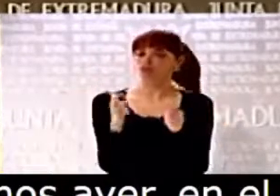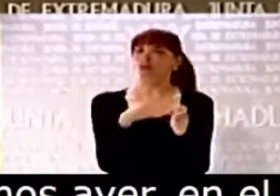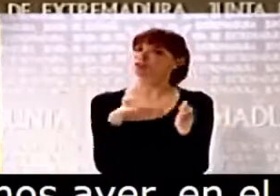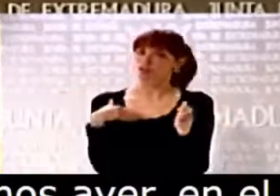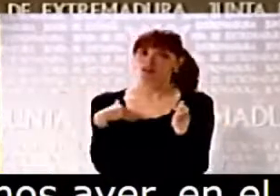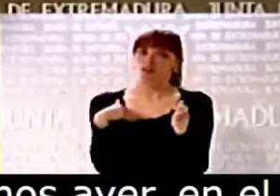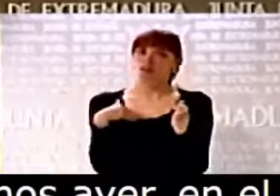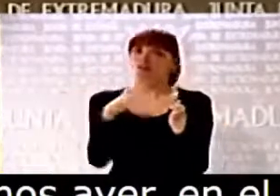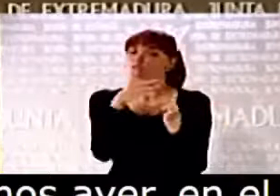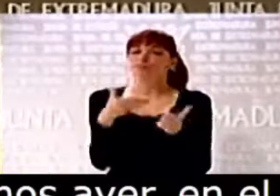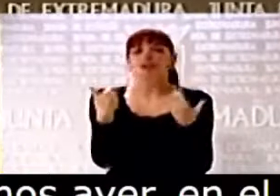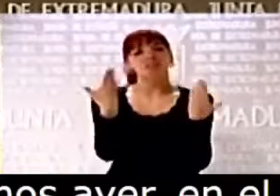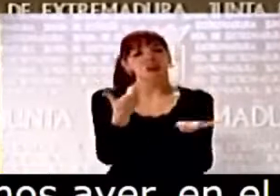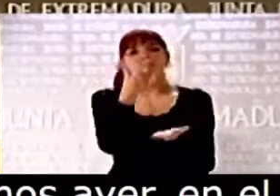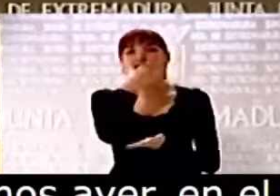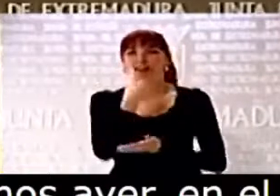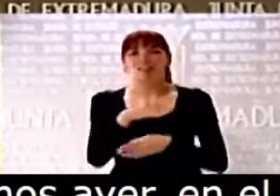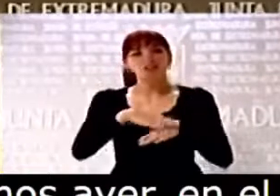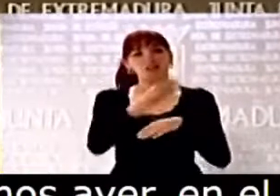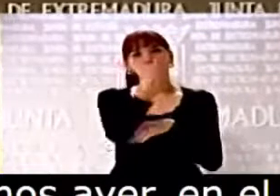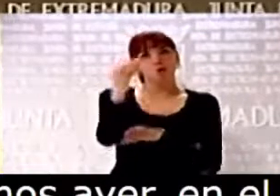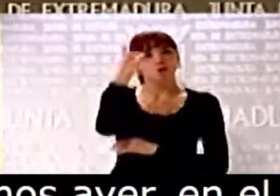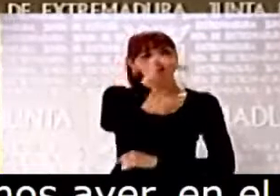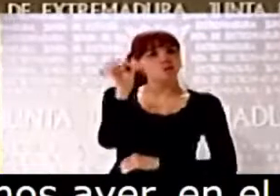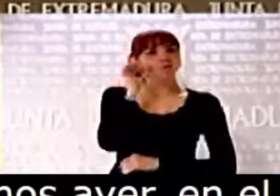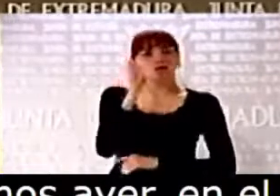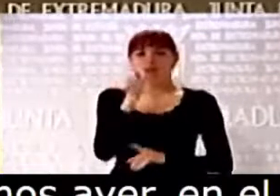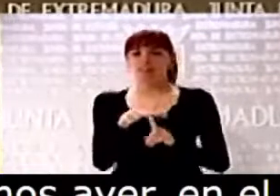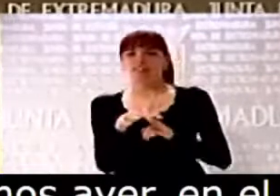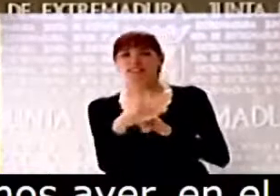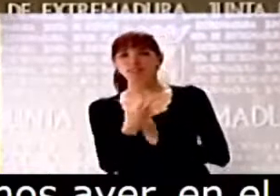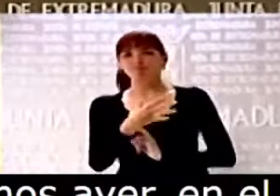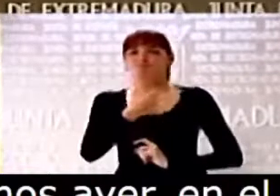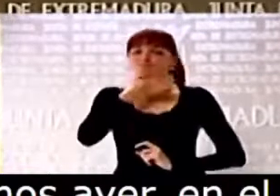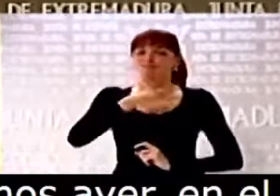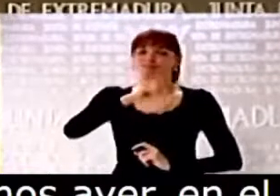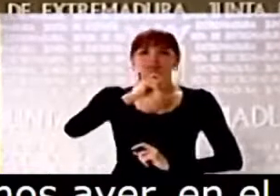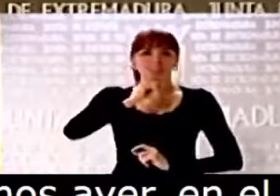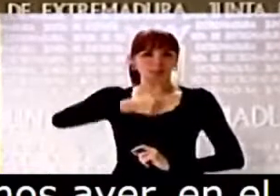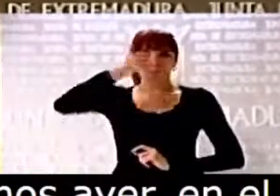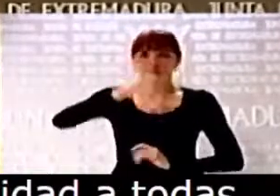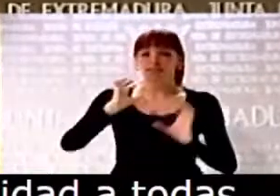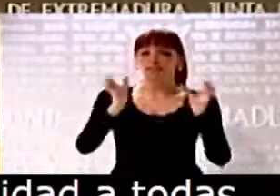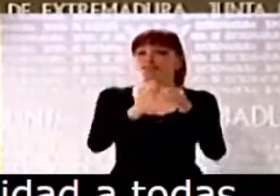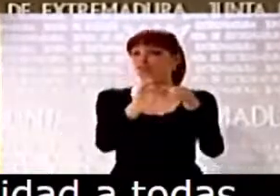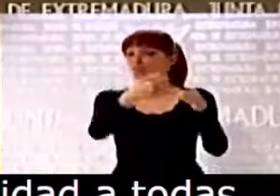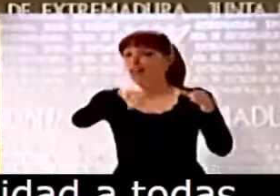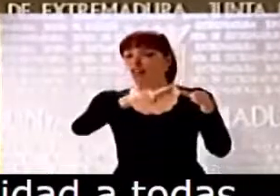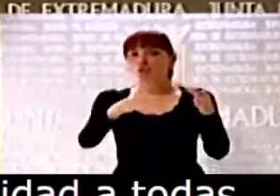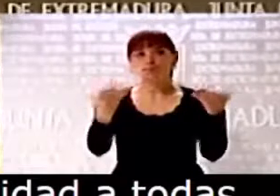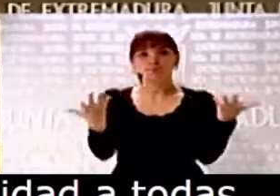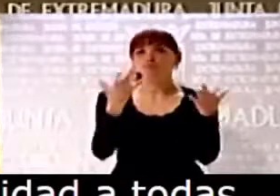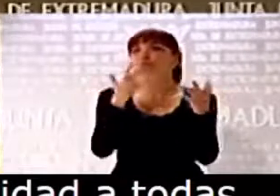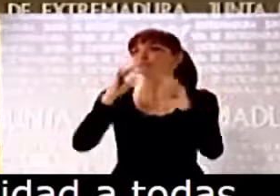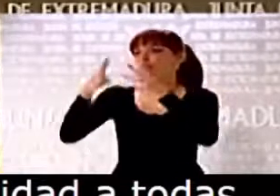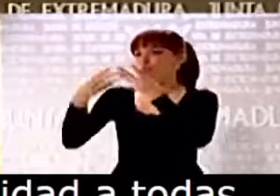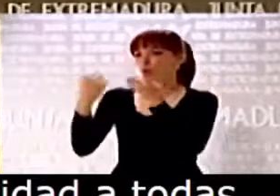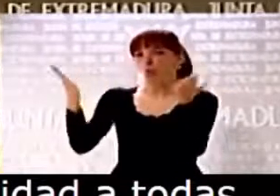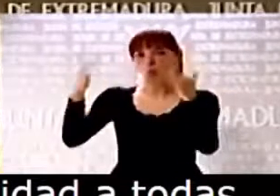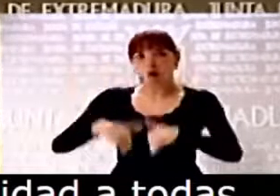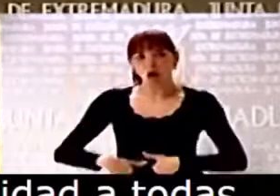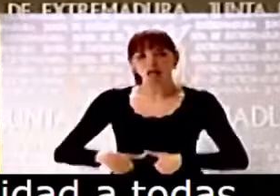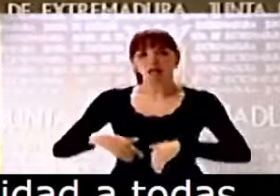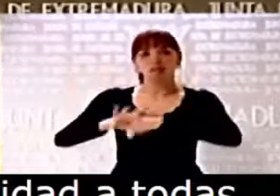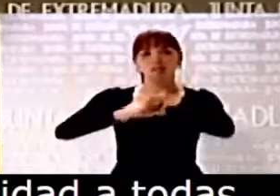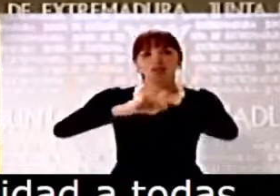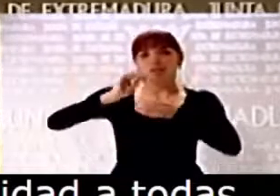pongamos fácil a los chavales y a las chavalas que tienen las situaciones más complicadas, que son los que no tienen conexión a Internet y no pueden hacer los